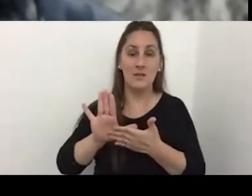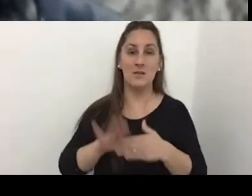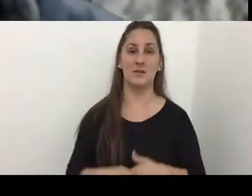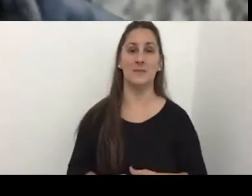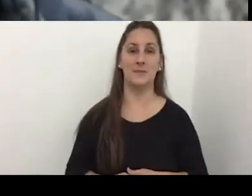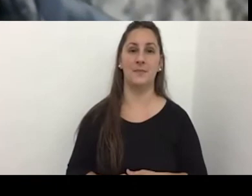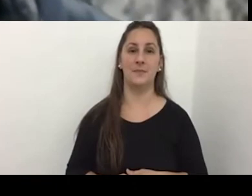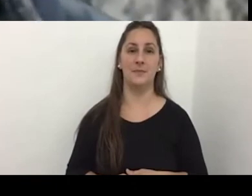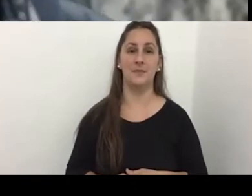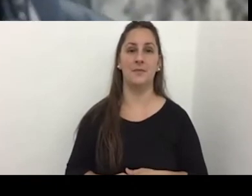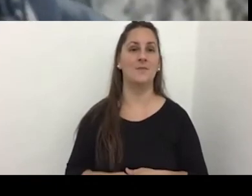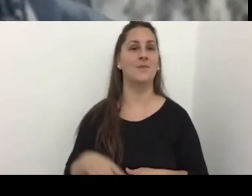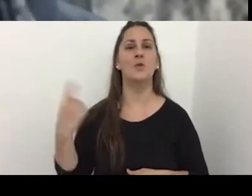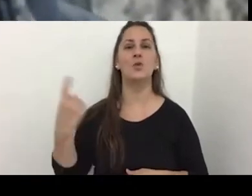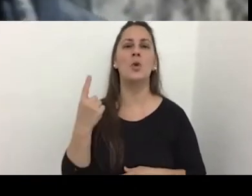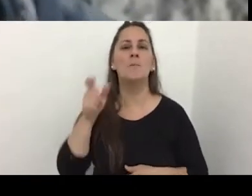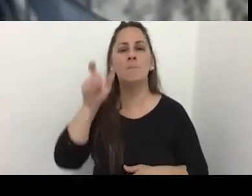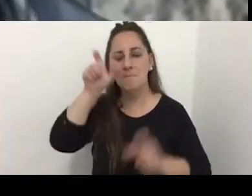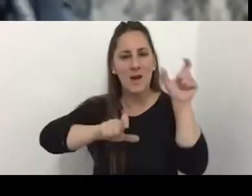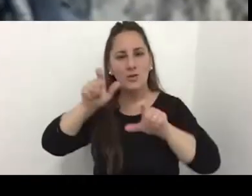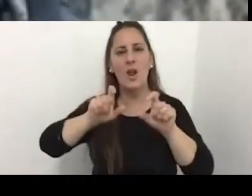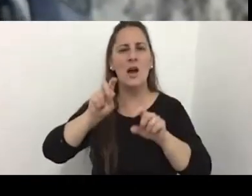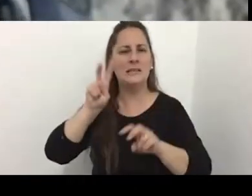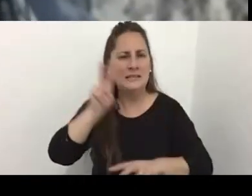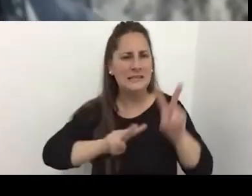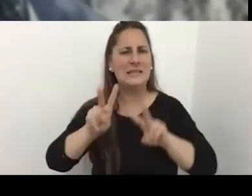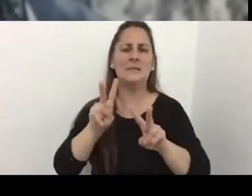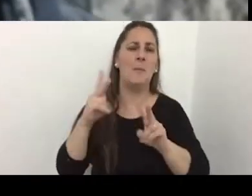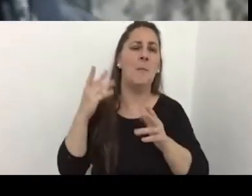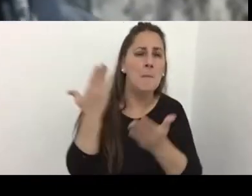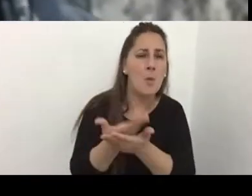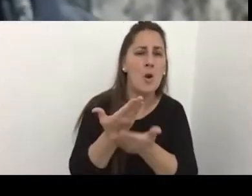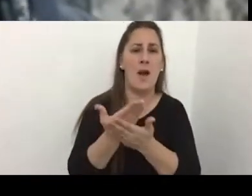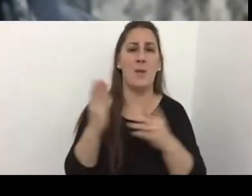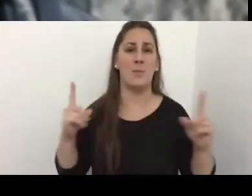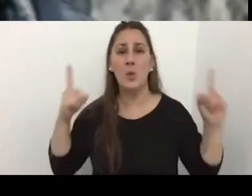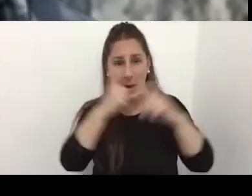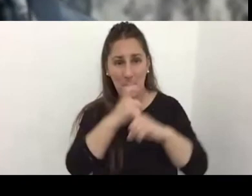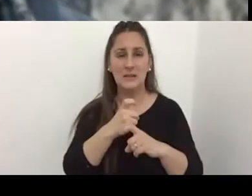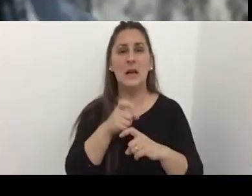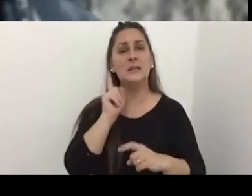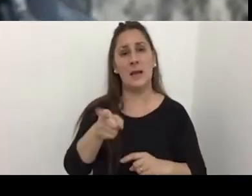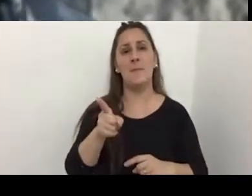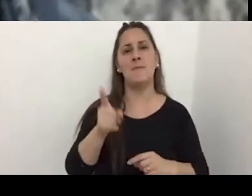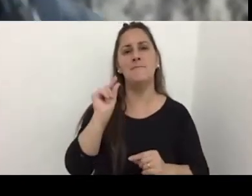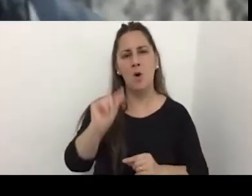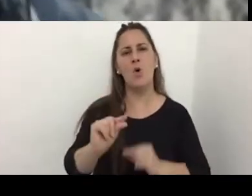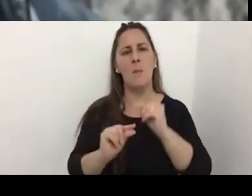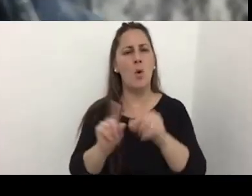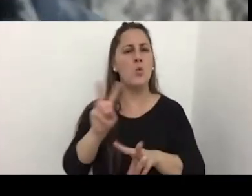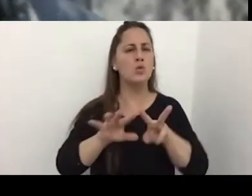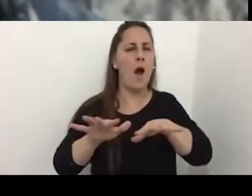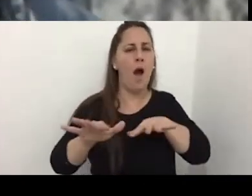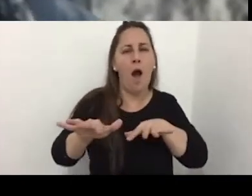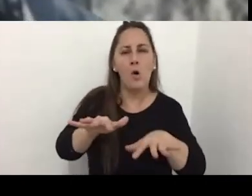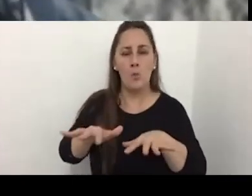la búsqueda del trabajador y de poner todas esas problemáticas también se va tratando de acomodar.